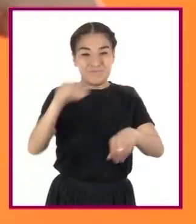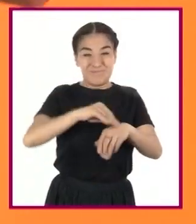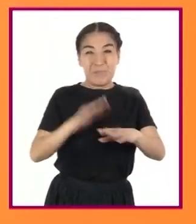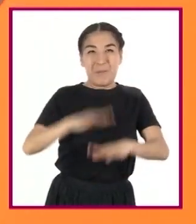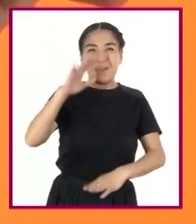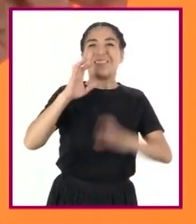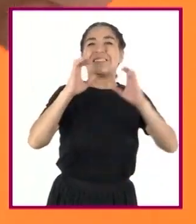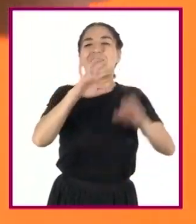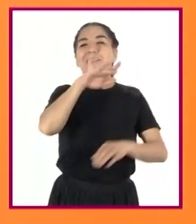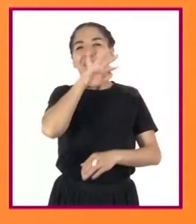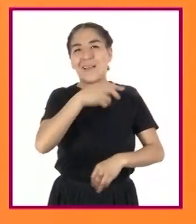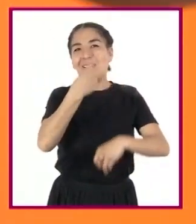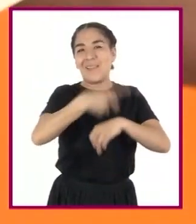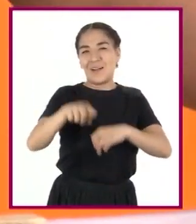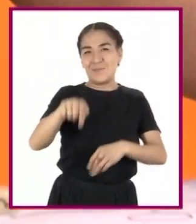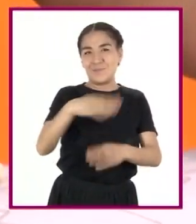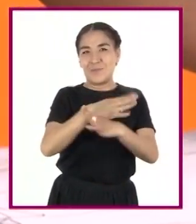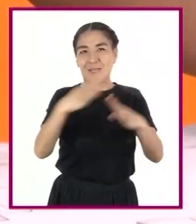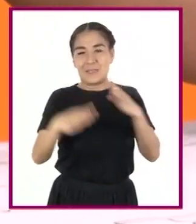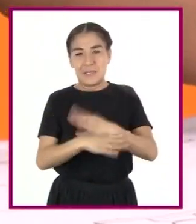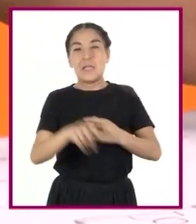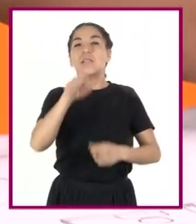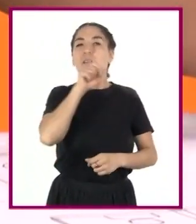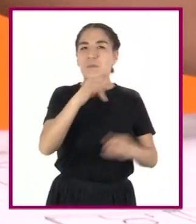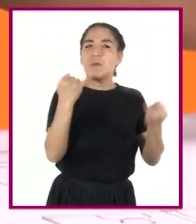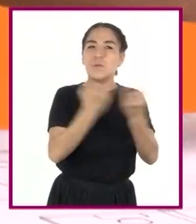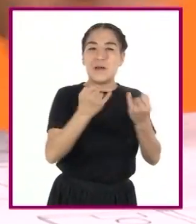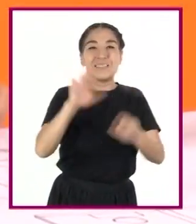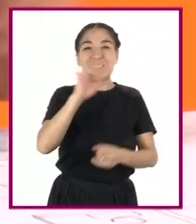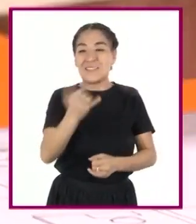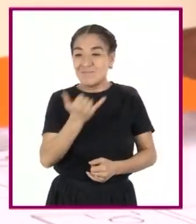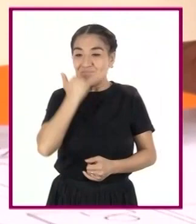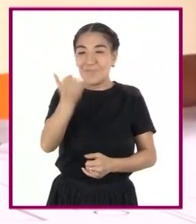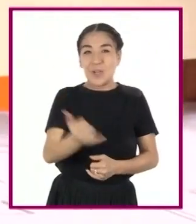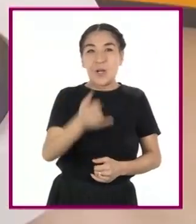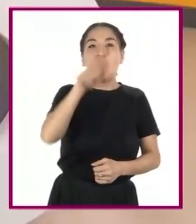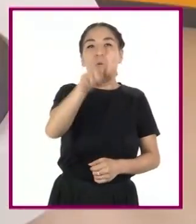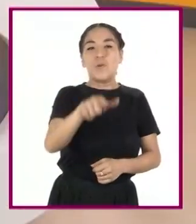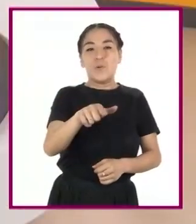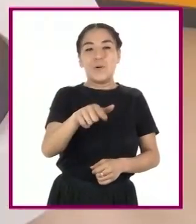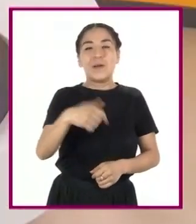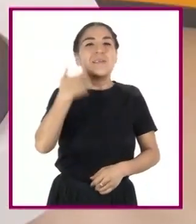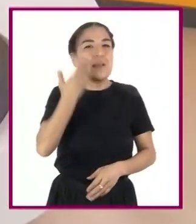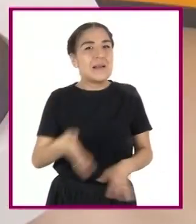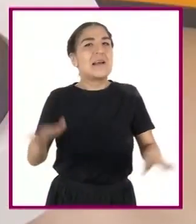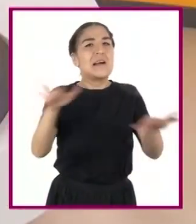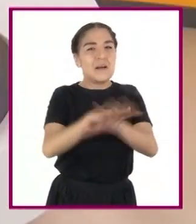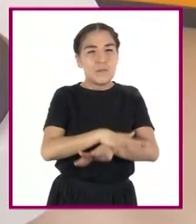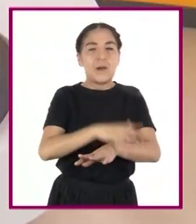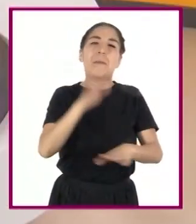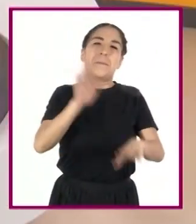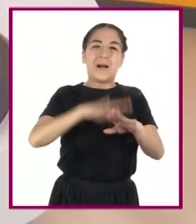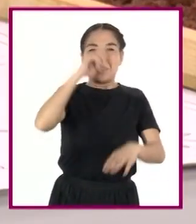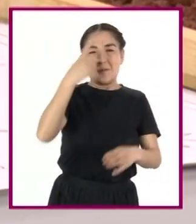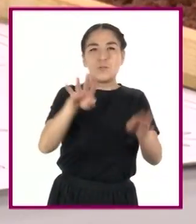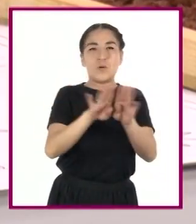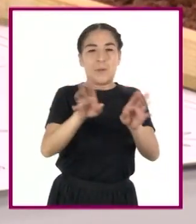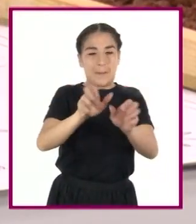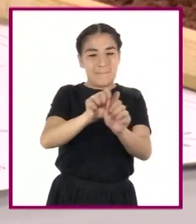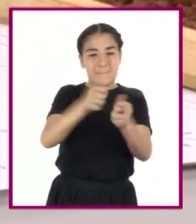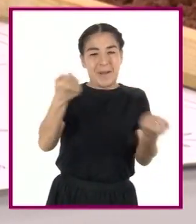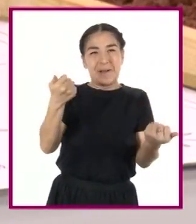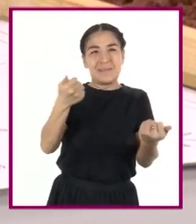podemos ensuciar o dañar el material. Además, si se equivocan o quieren hacer algún cambio, será mucho más fácil separar las